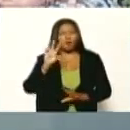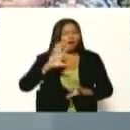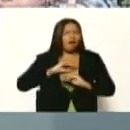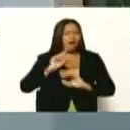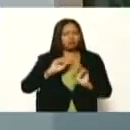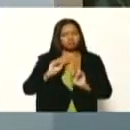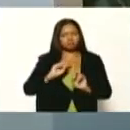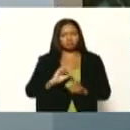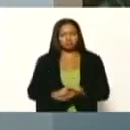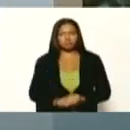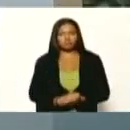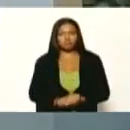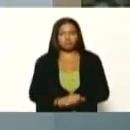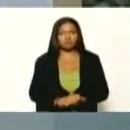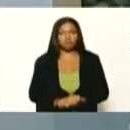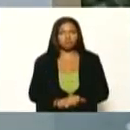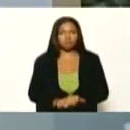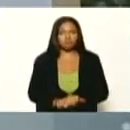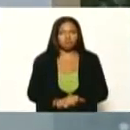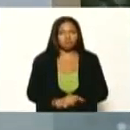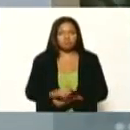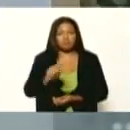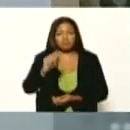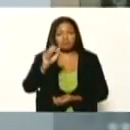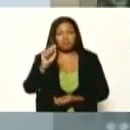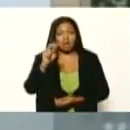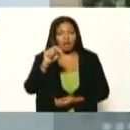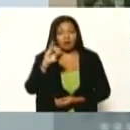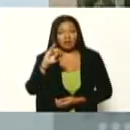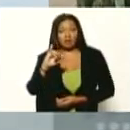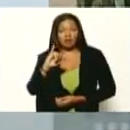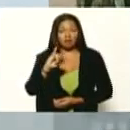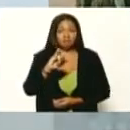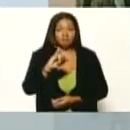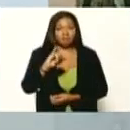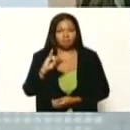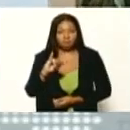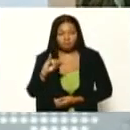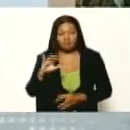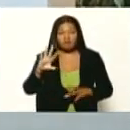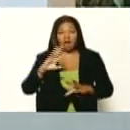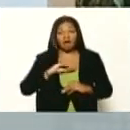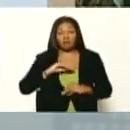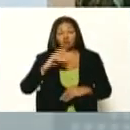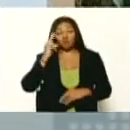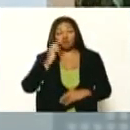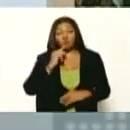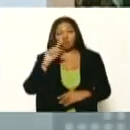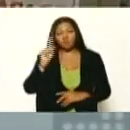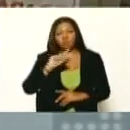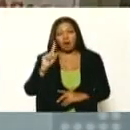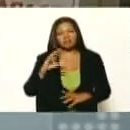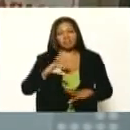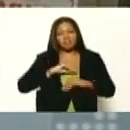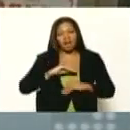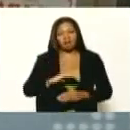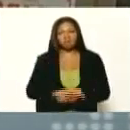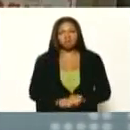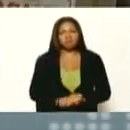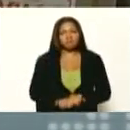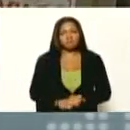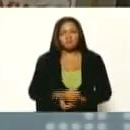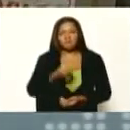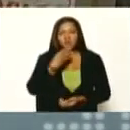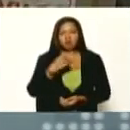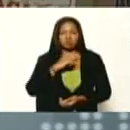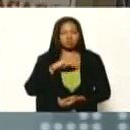la postulación. Tania Díaz sacó bastante votos en Sucre, ¿ah? Y no aceptaron la postulación. Así que bueno,